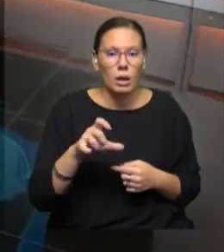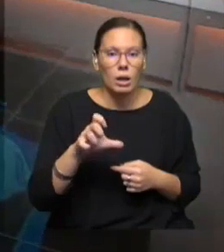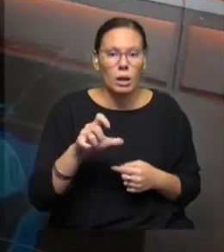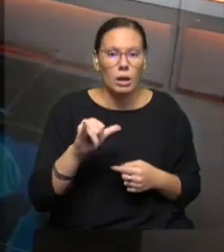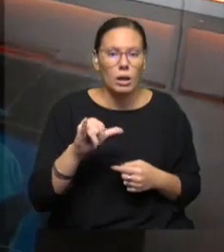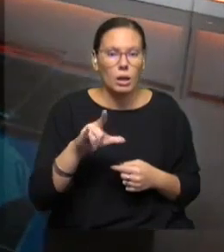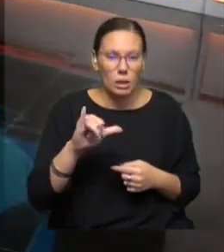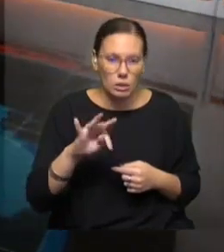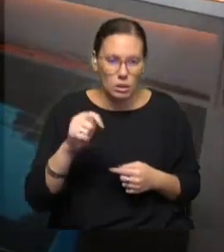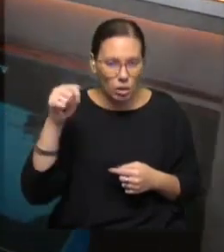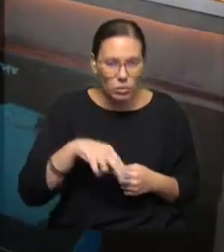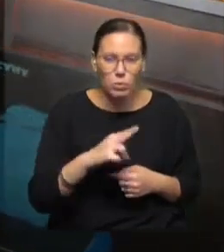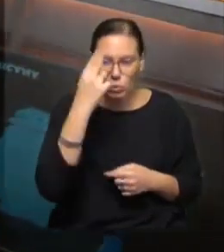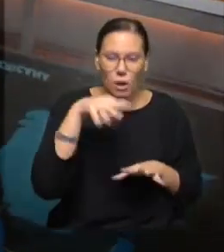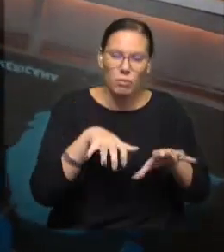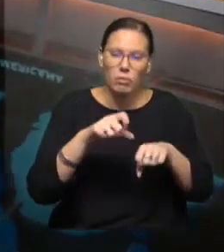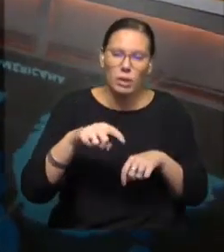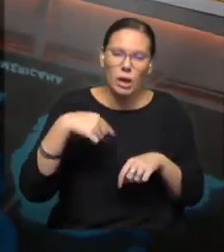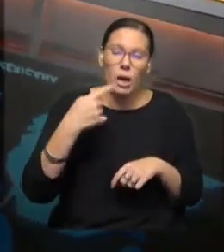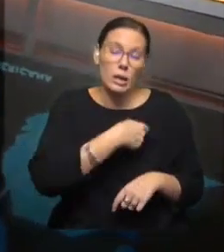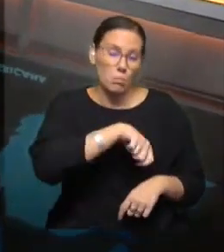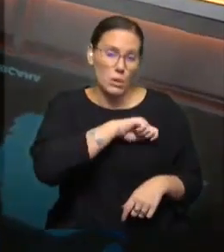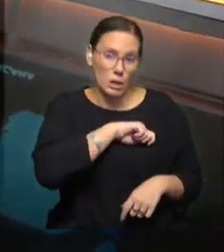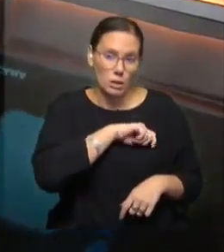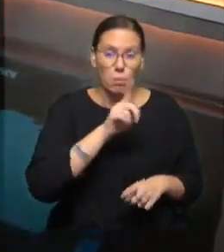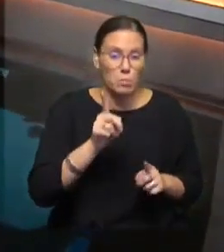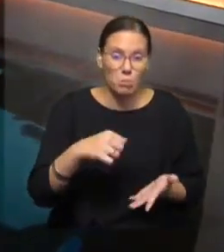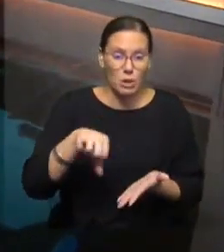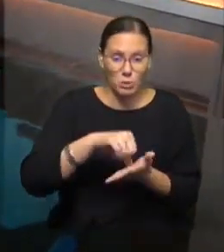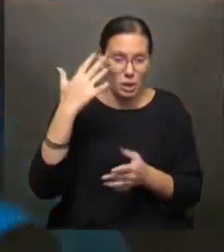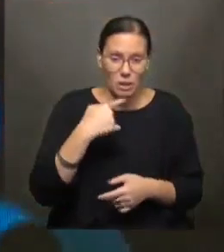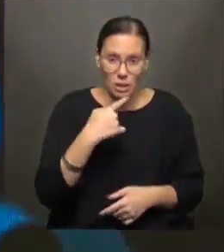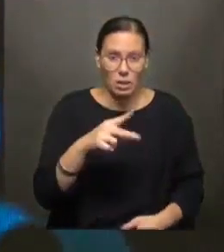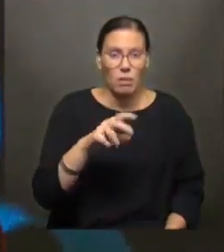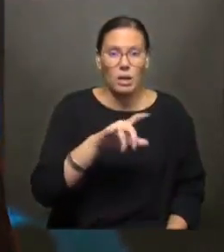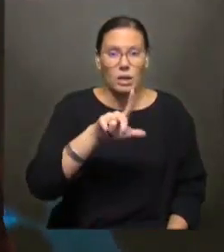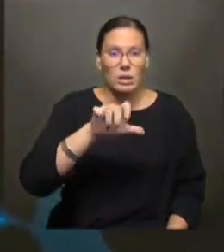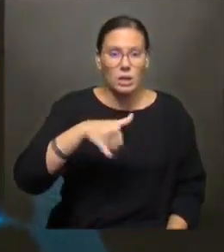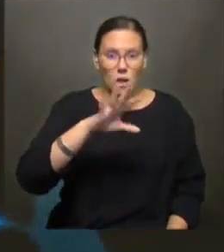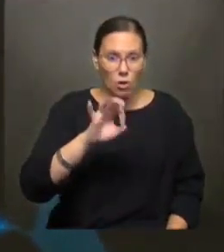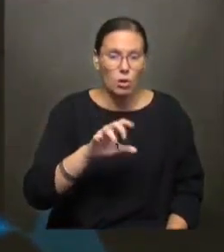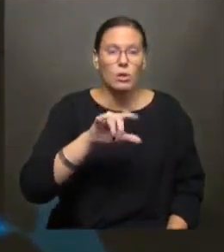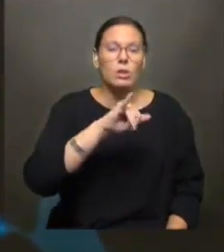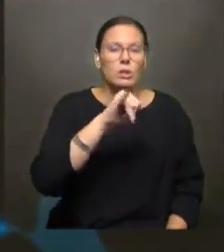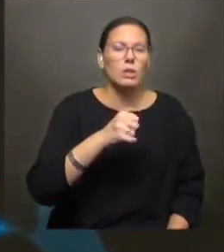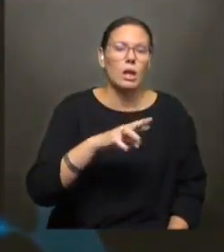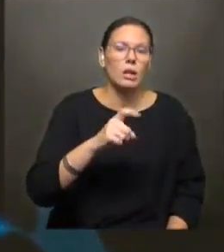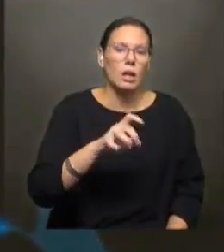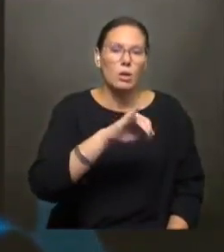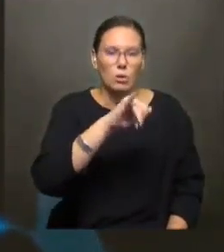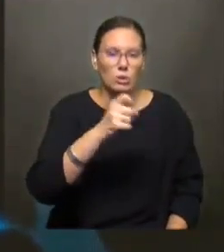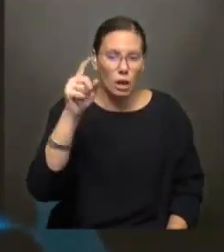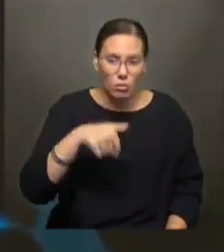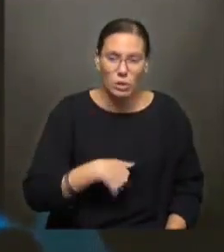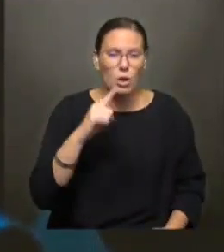en Uruguay él estaba radicado en España en Zaragoza justamente de donde es Vallejo que estábamos hablando ahora creo que él